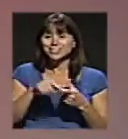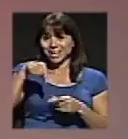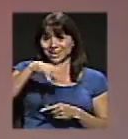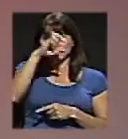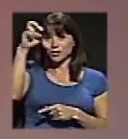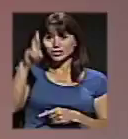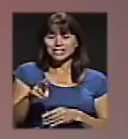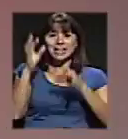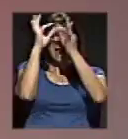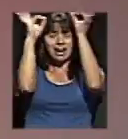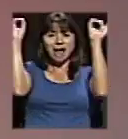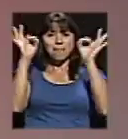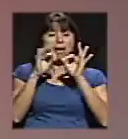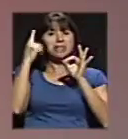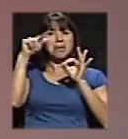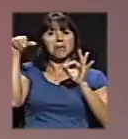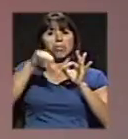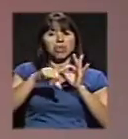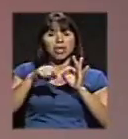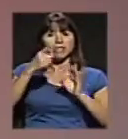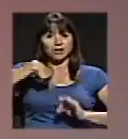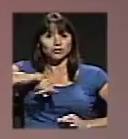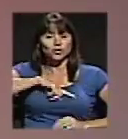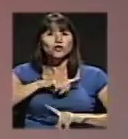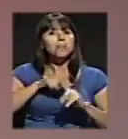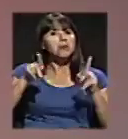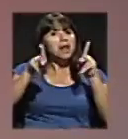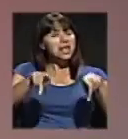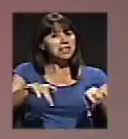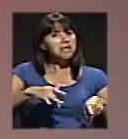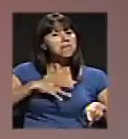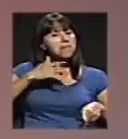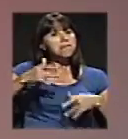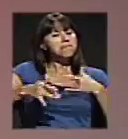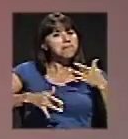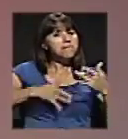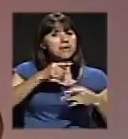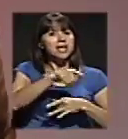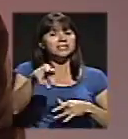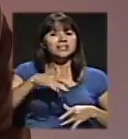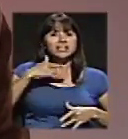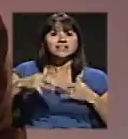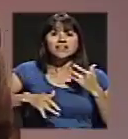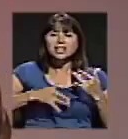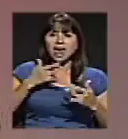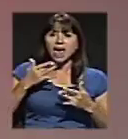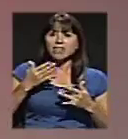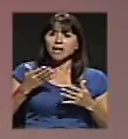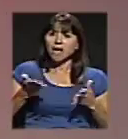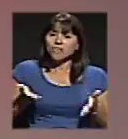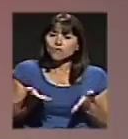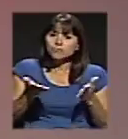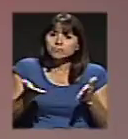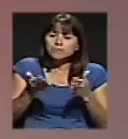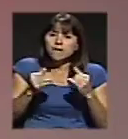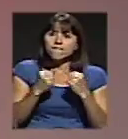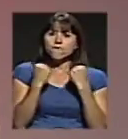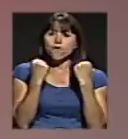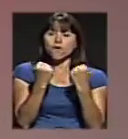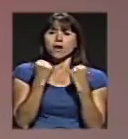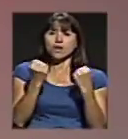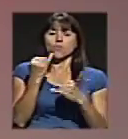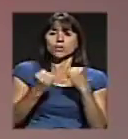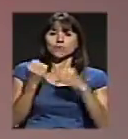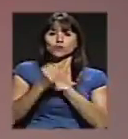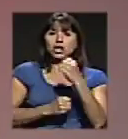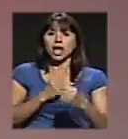Rica, la gente en este país tiene una sensibilidad y esa sensibilidad se ha ido alimentando en los últimos años, que es afín a muchas de las